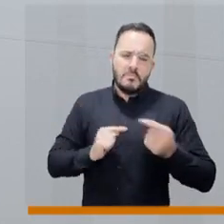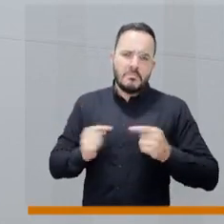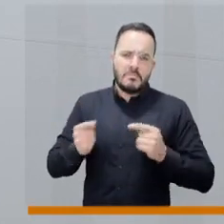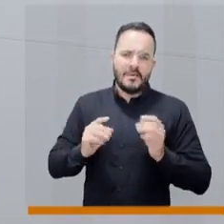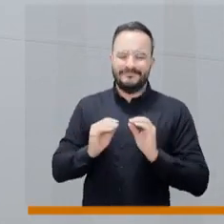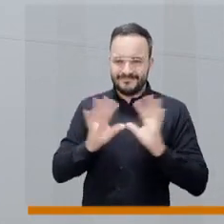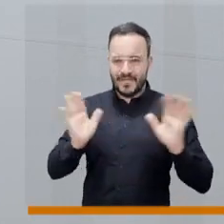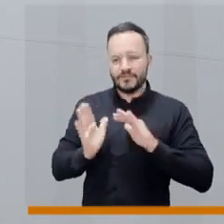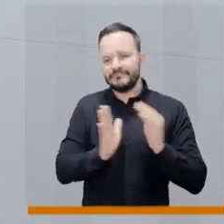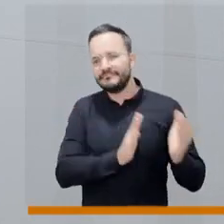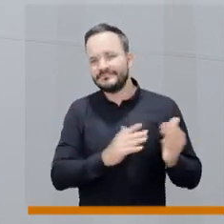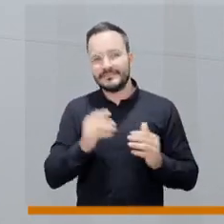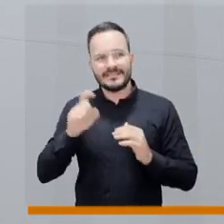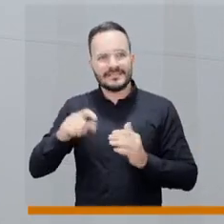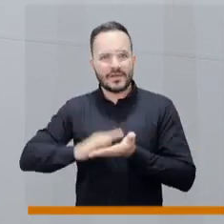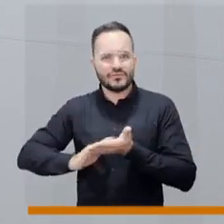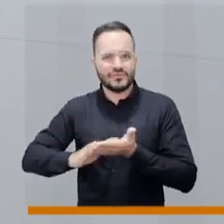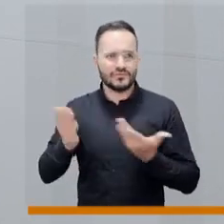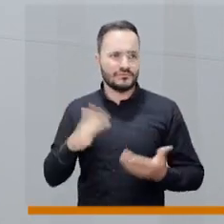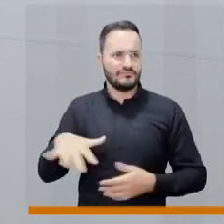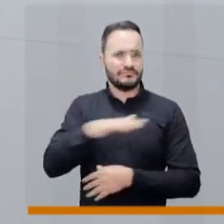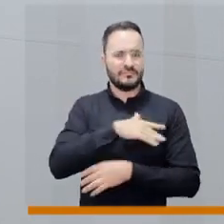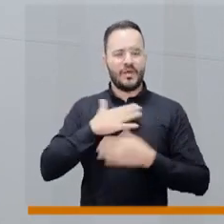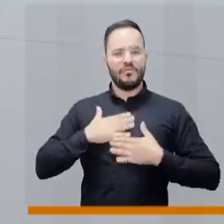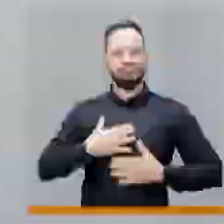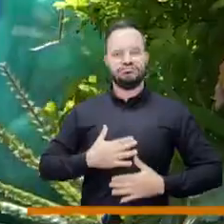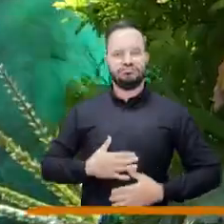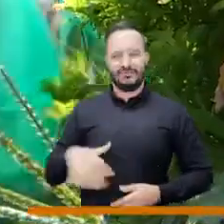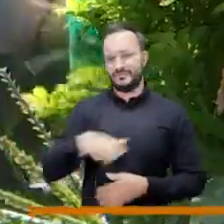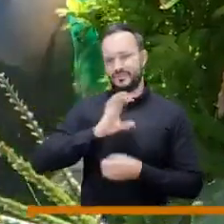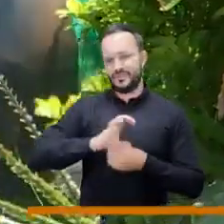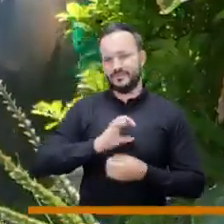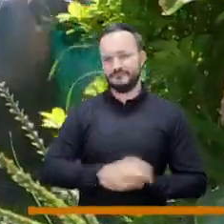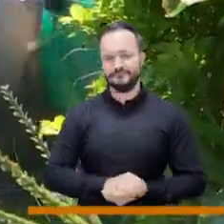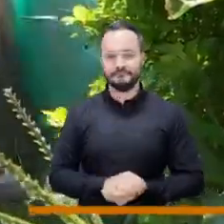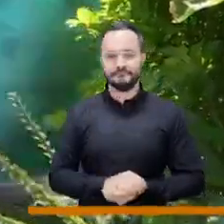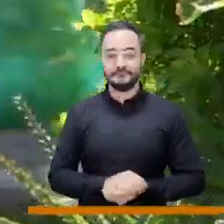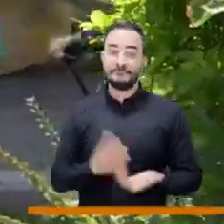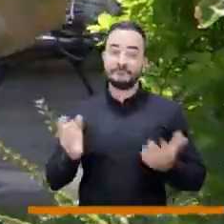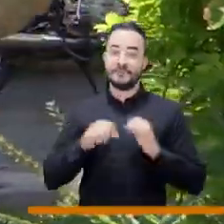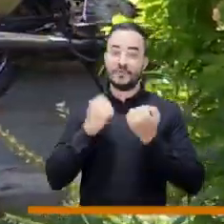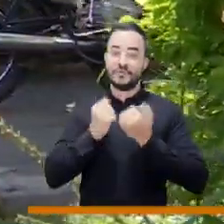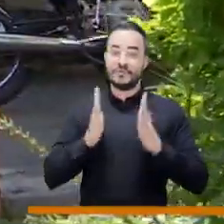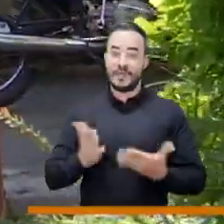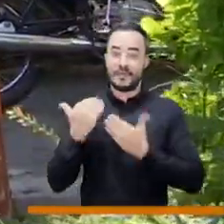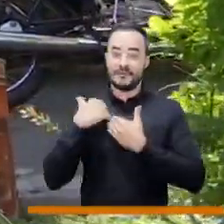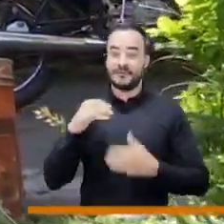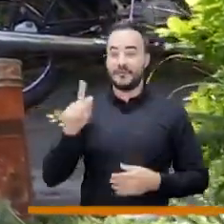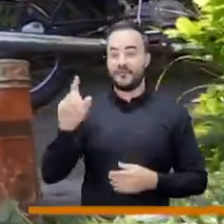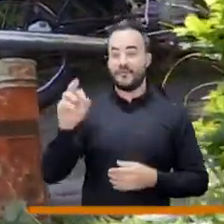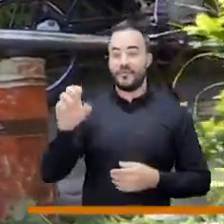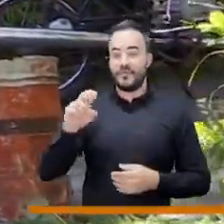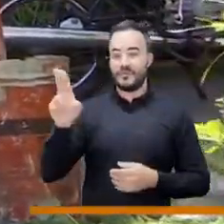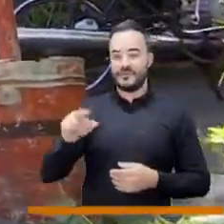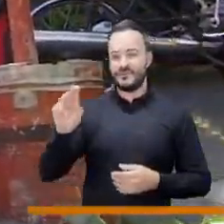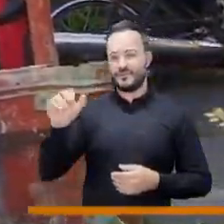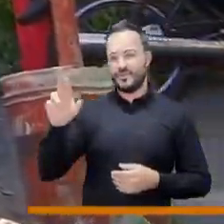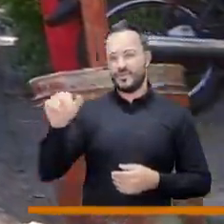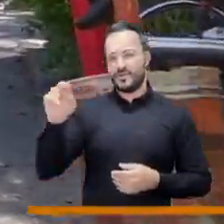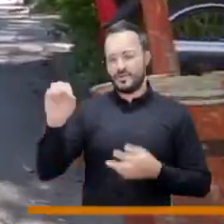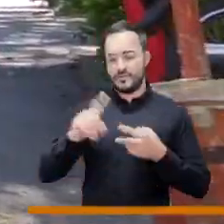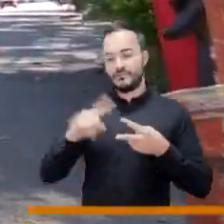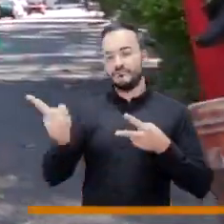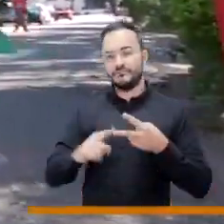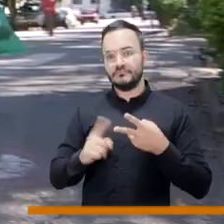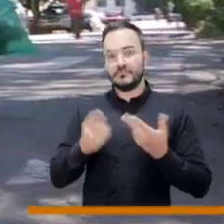señalamientos, encontrar las salidas para evitar esta crisis ambiental para la ciudad. Igualmente le asiste al concejal Flores Moreno y a la comisión